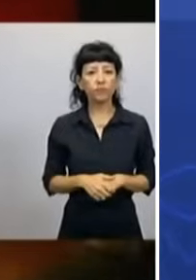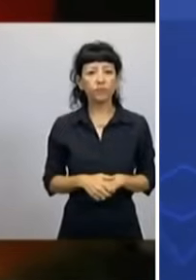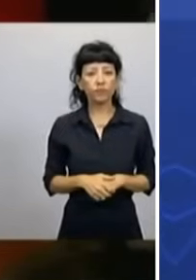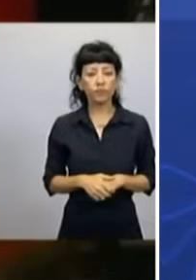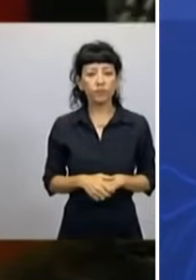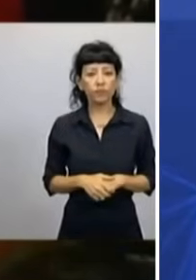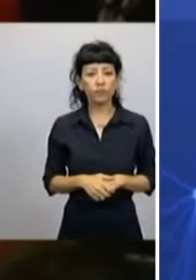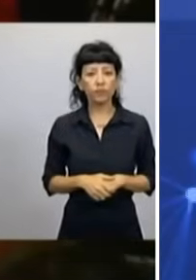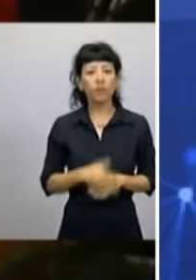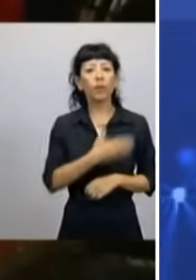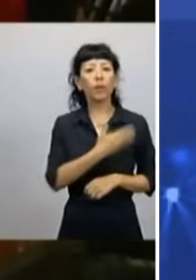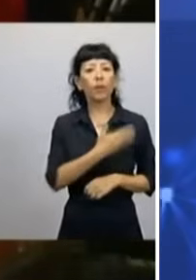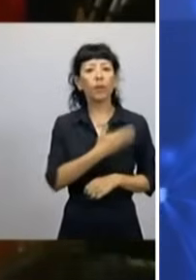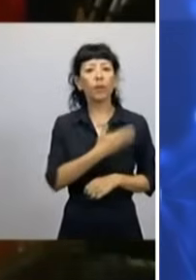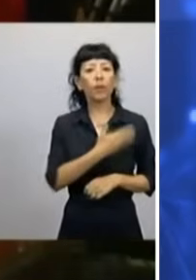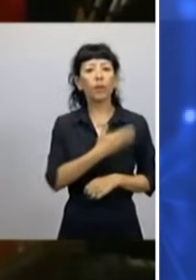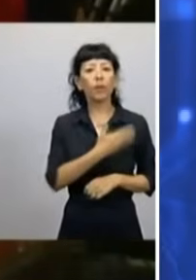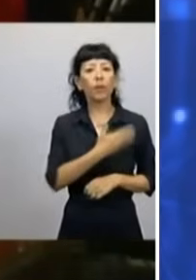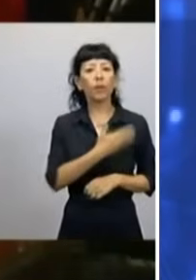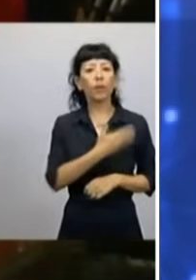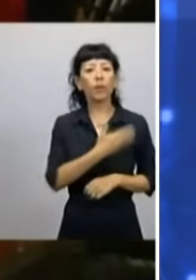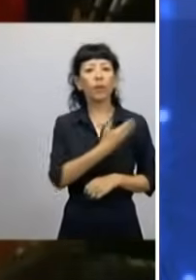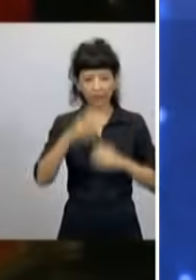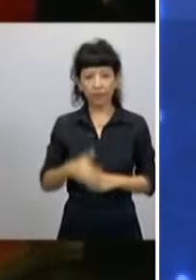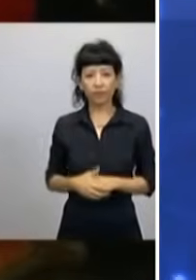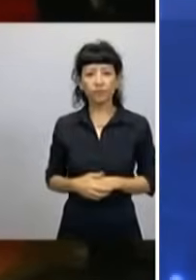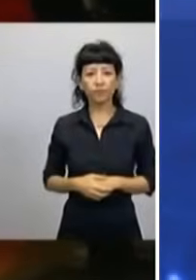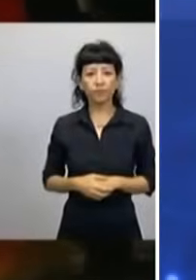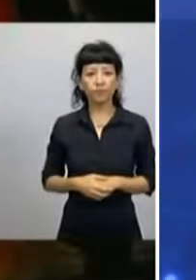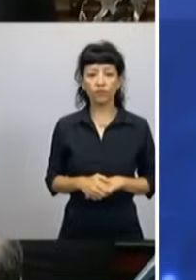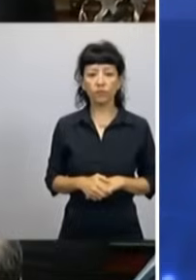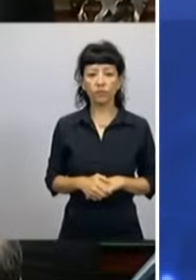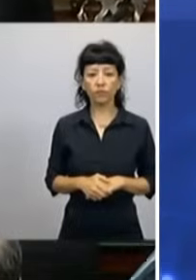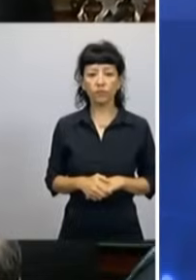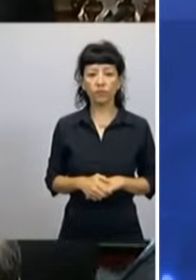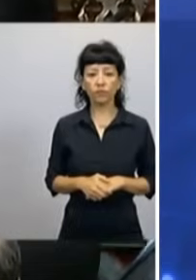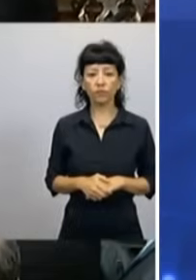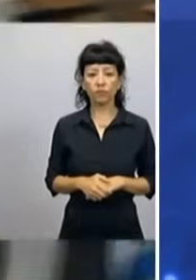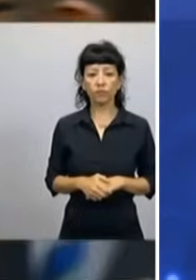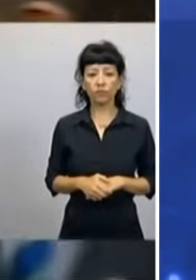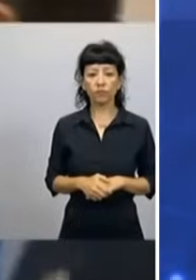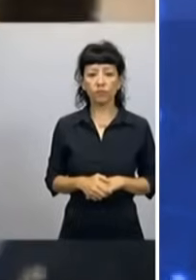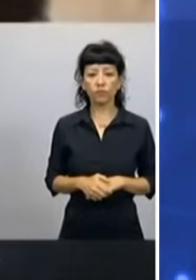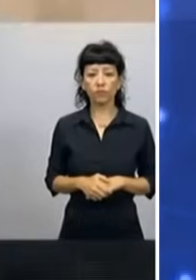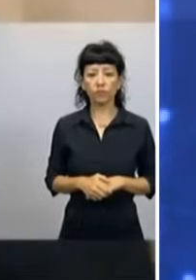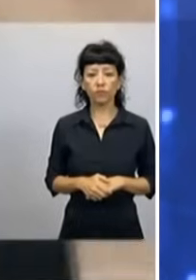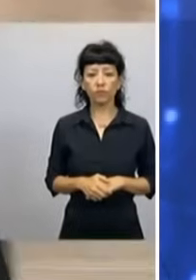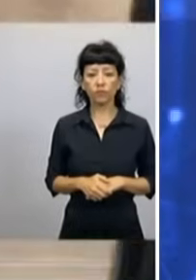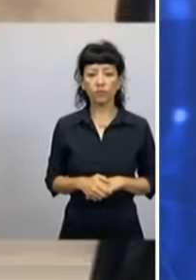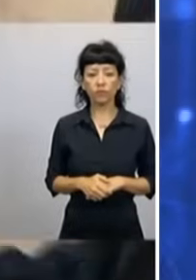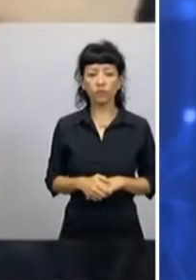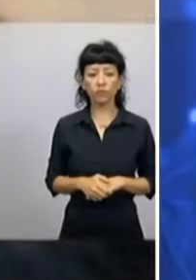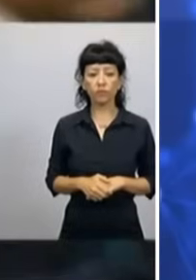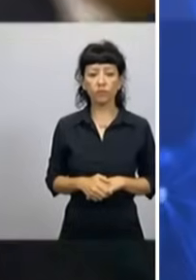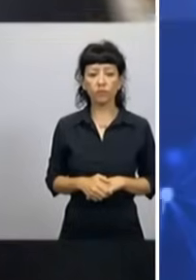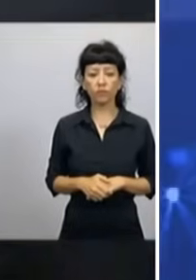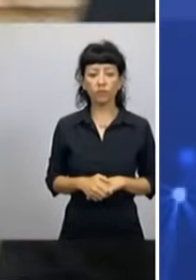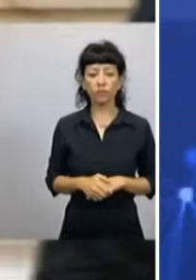todas las delegaciones. Él tuvo reuniones privadas solamente con el rey de España, después